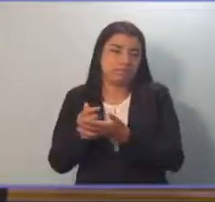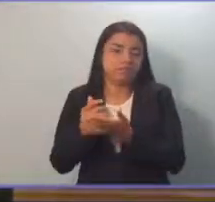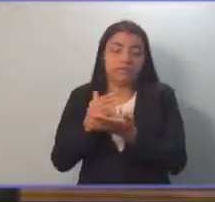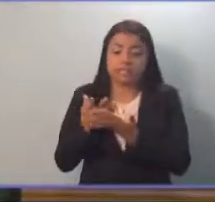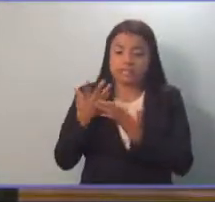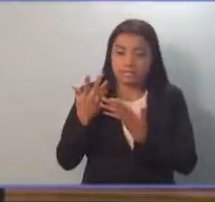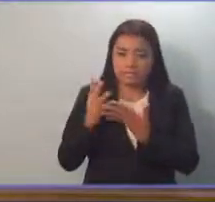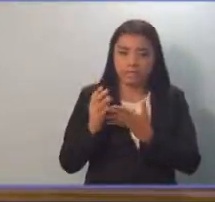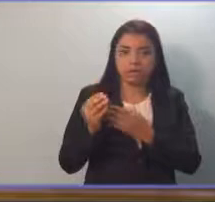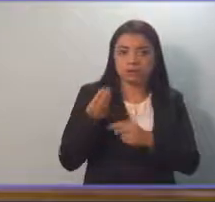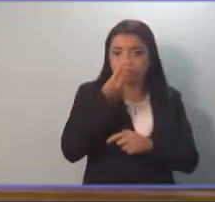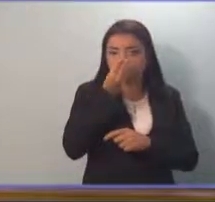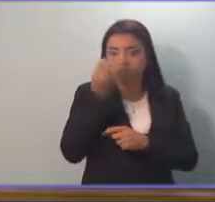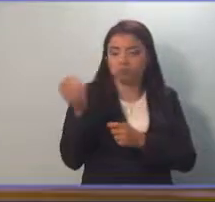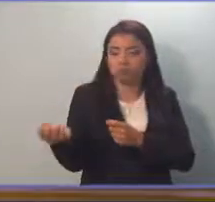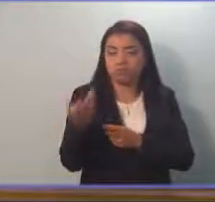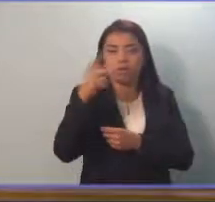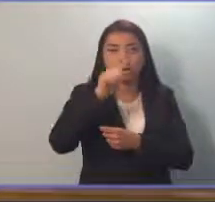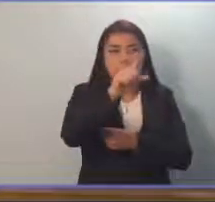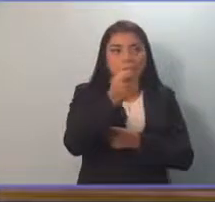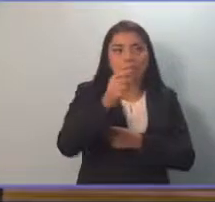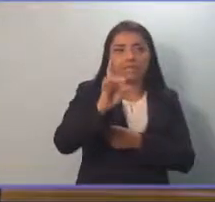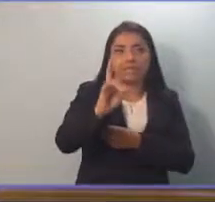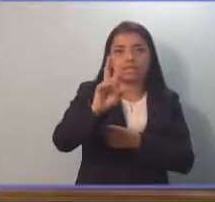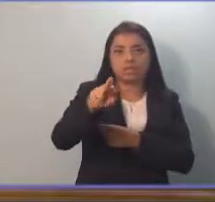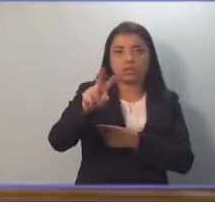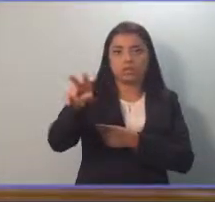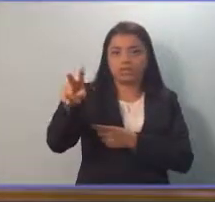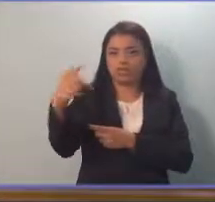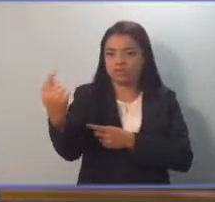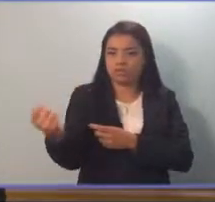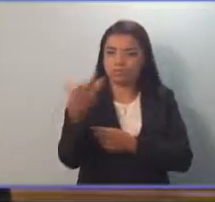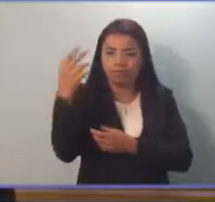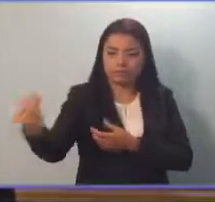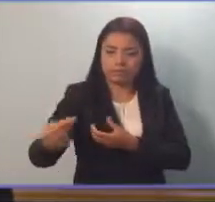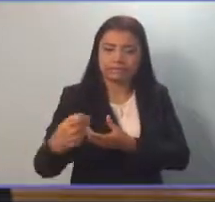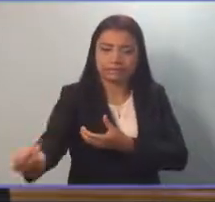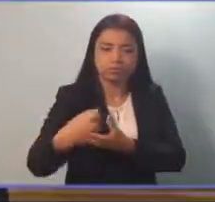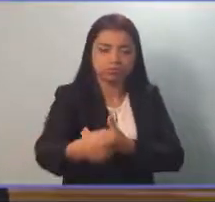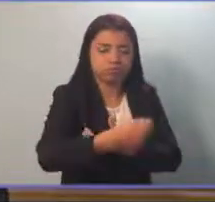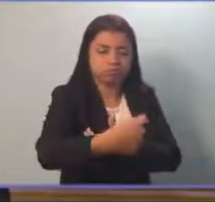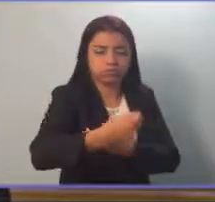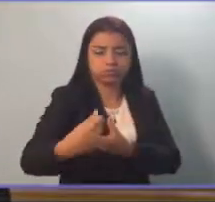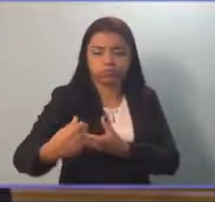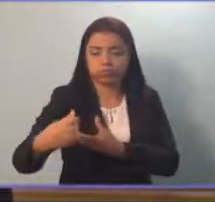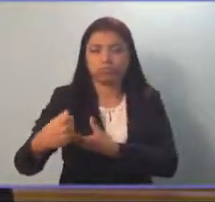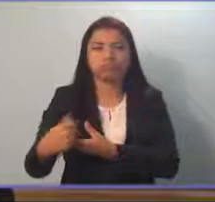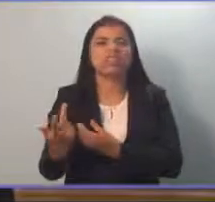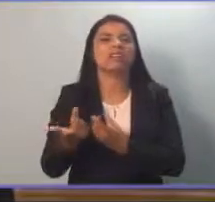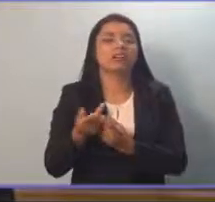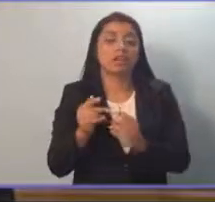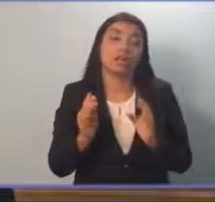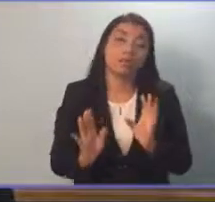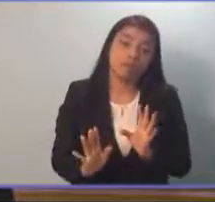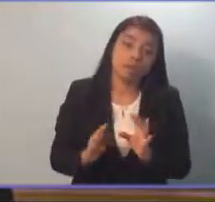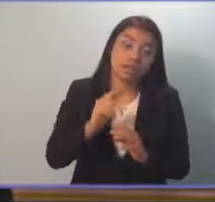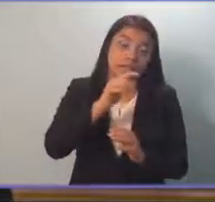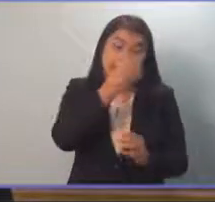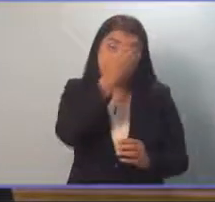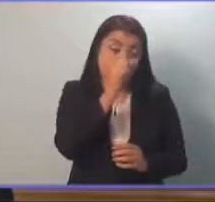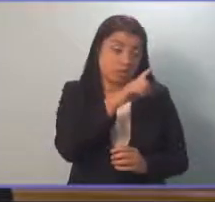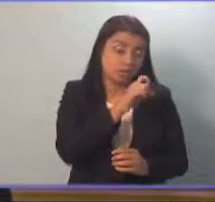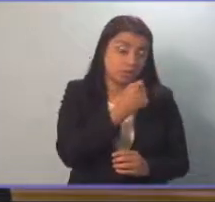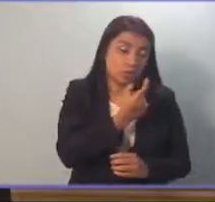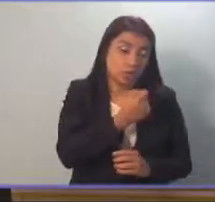1.722 nuevos ingresos a la Policía Nacional Civil, correspondientes a las promociones 111 a la